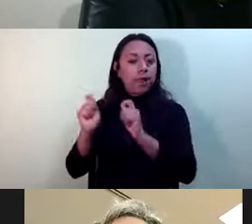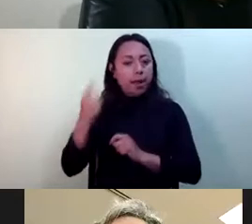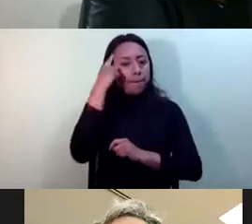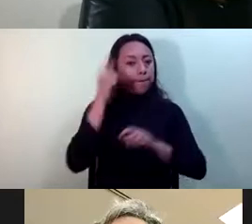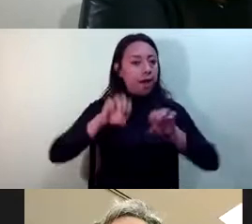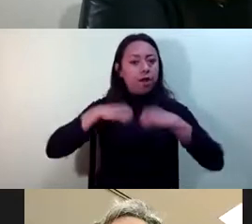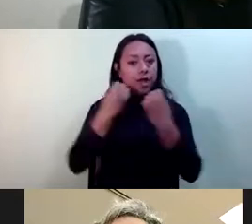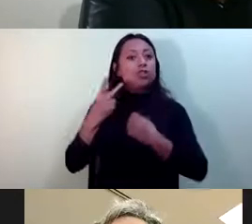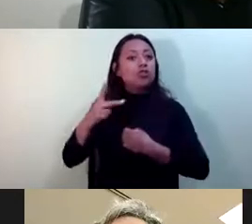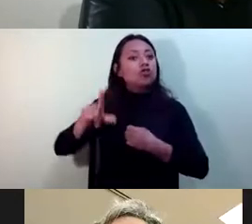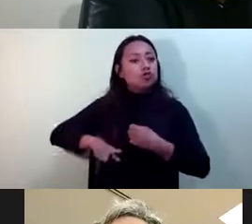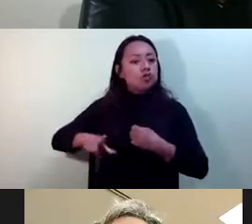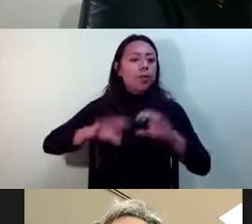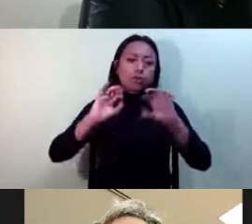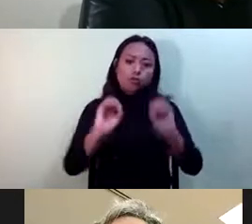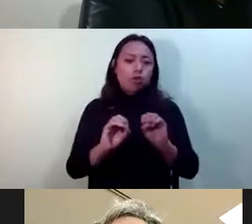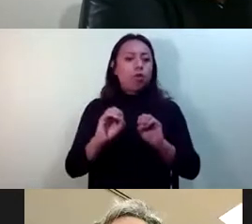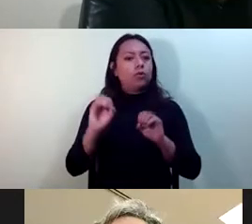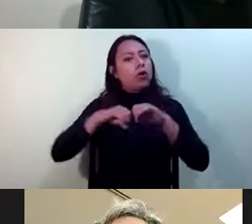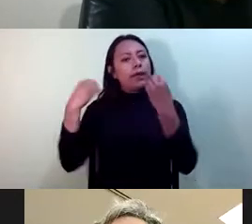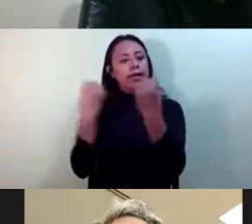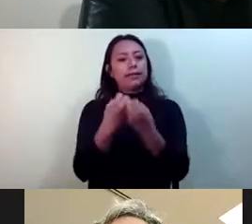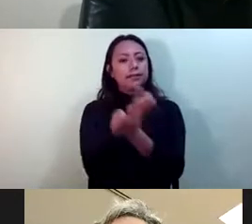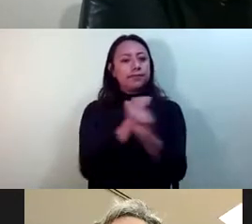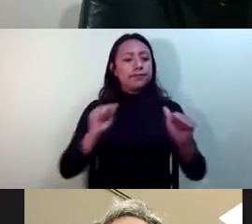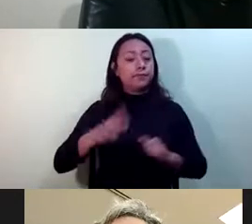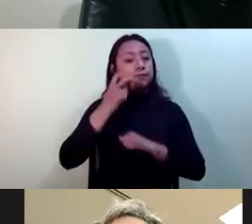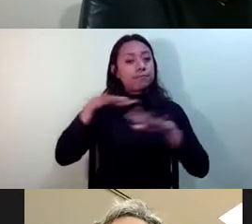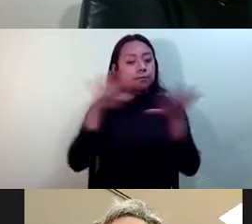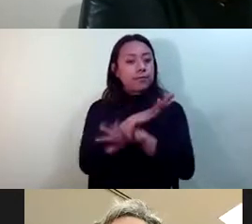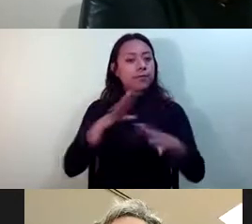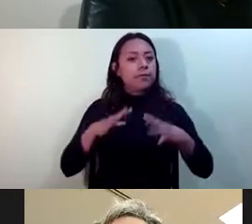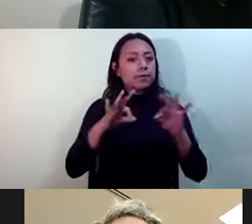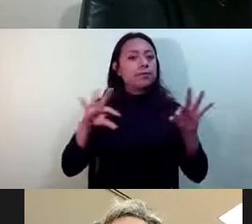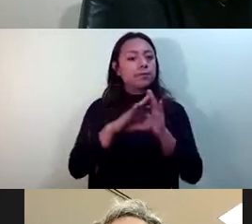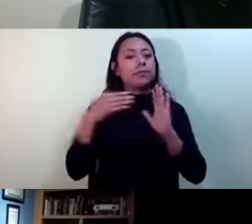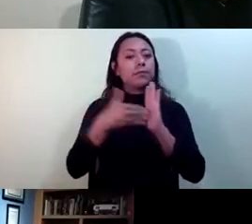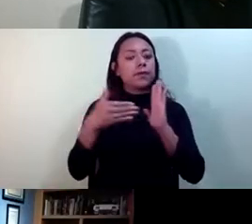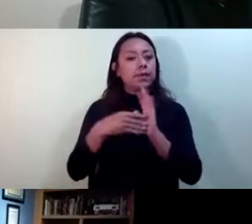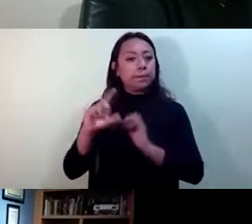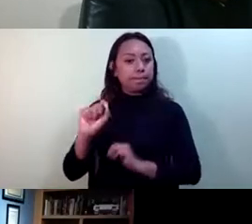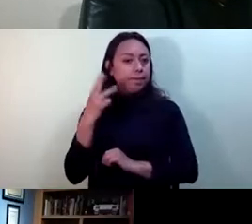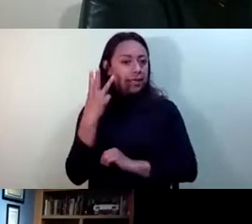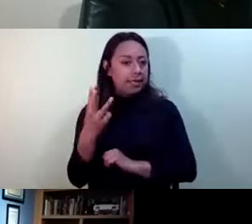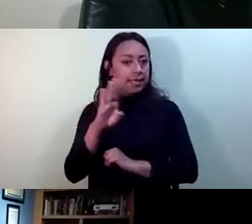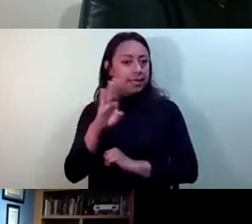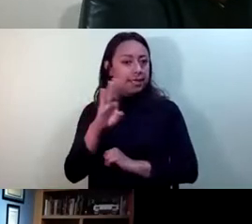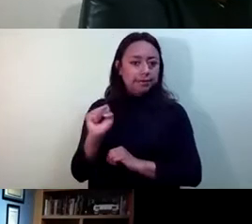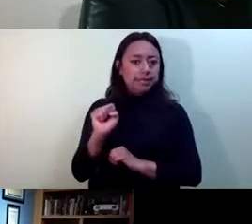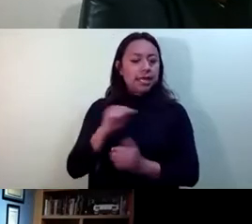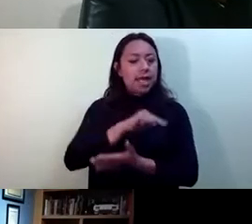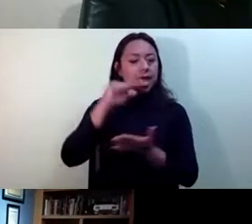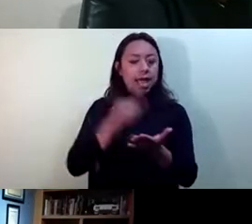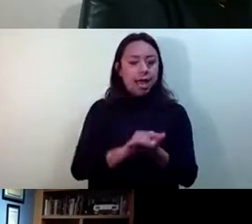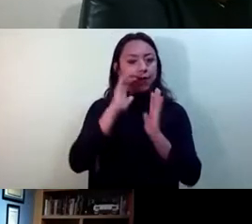órganos de gobierno y autónomos. Esta reforma tiene su fundamento en lo dispuesto en el artículo 23 bis de la Ley de Austeridad,